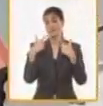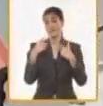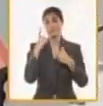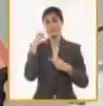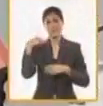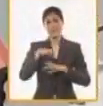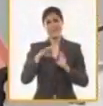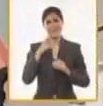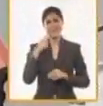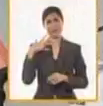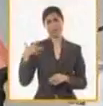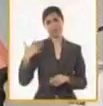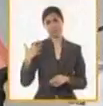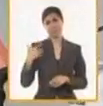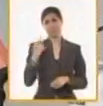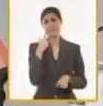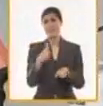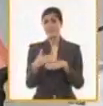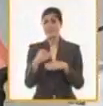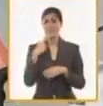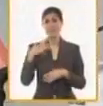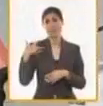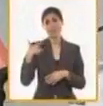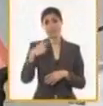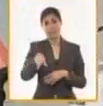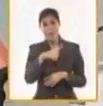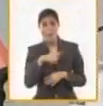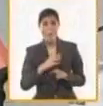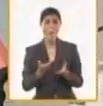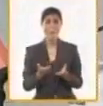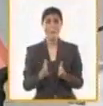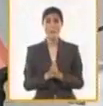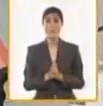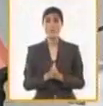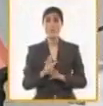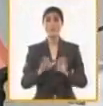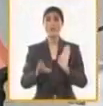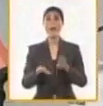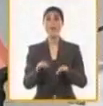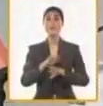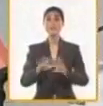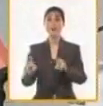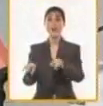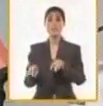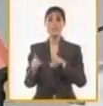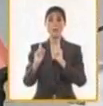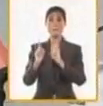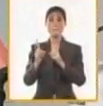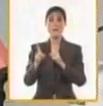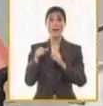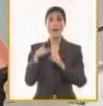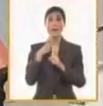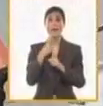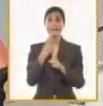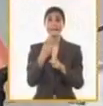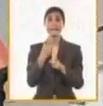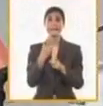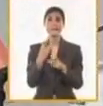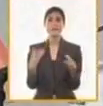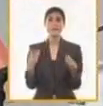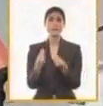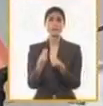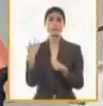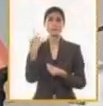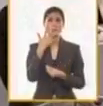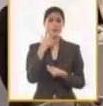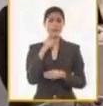críticas, esos medios, o sea, lo que no reconocen es que muchas veces, que en ocasiones la Asamblea ha estado en manos de la oposición y muchas gobernaciones importantes en manos de la